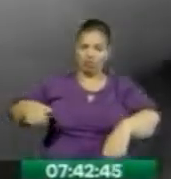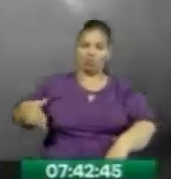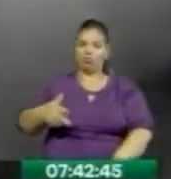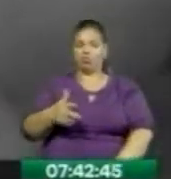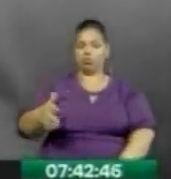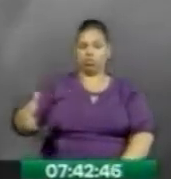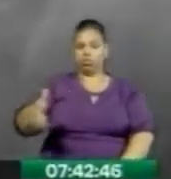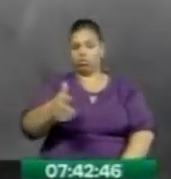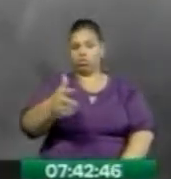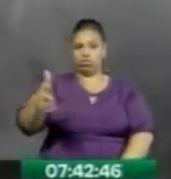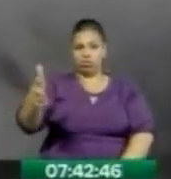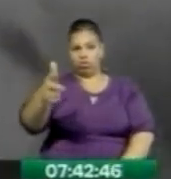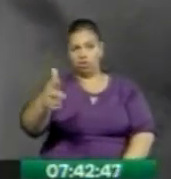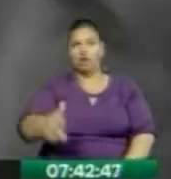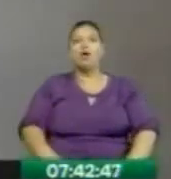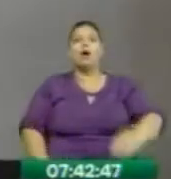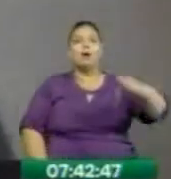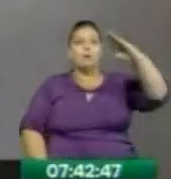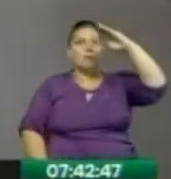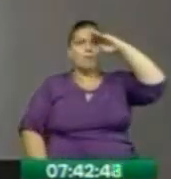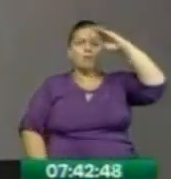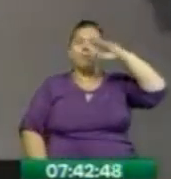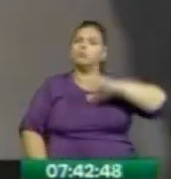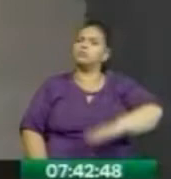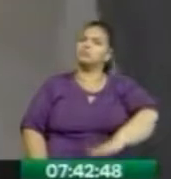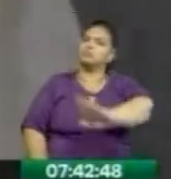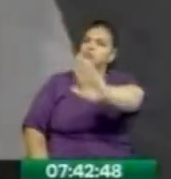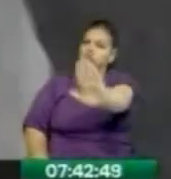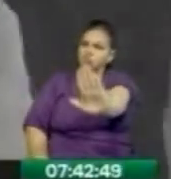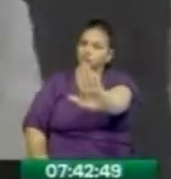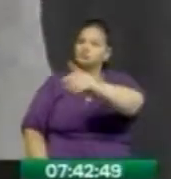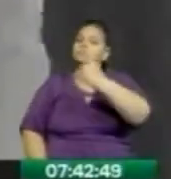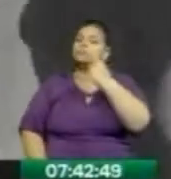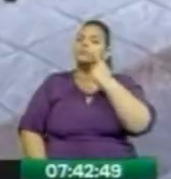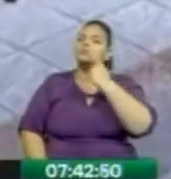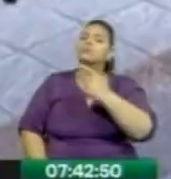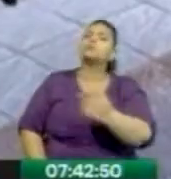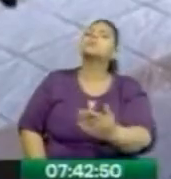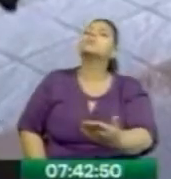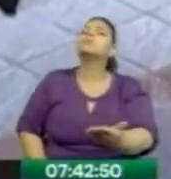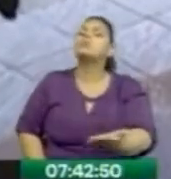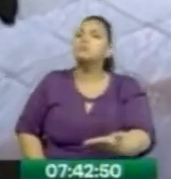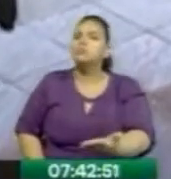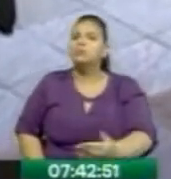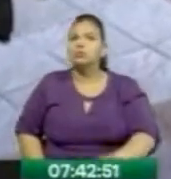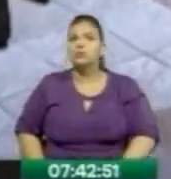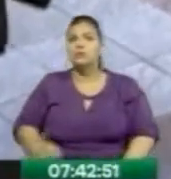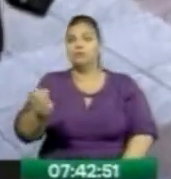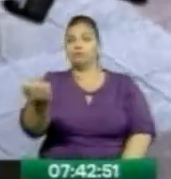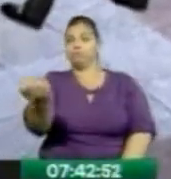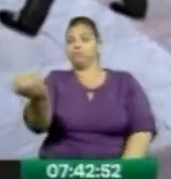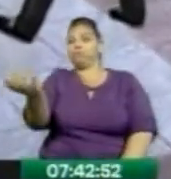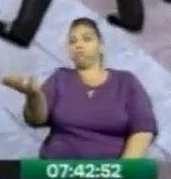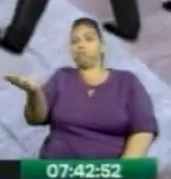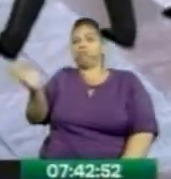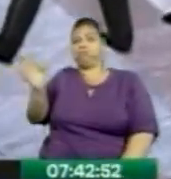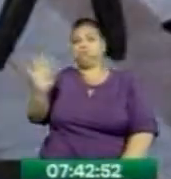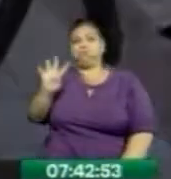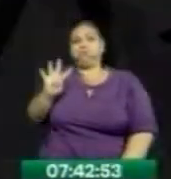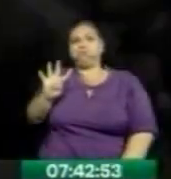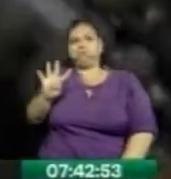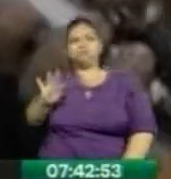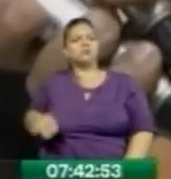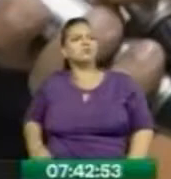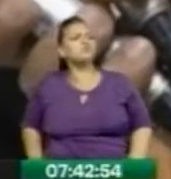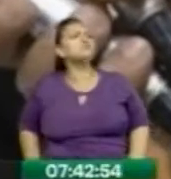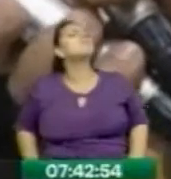al detener la circulación de una motocicleta ocupada por dos hombres, una turba de personas se les iría encima.